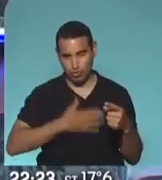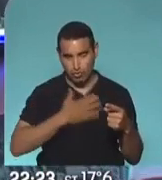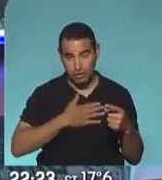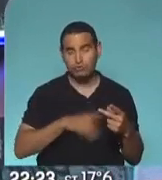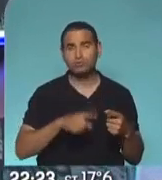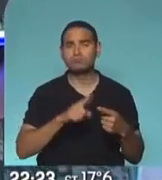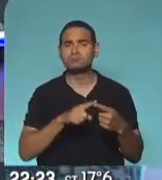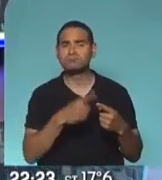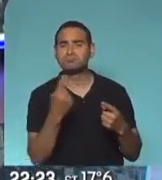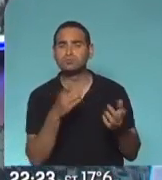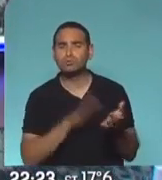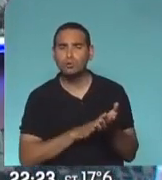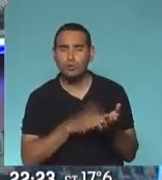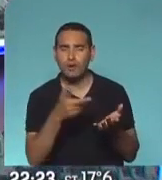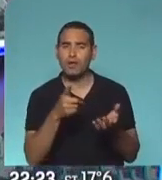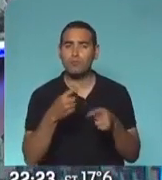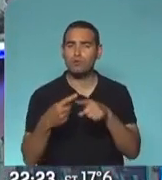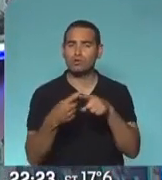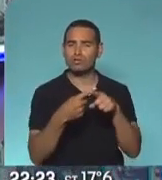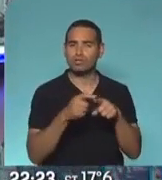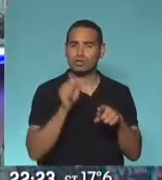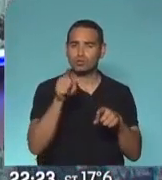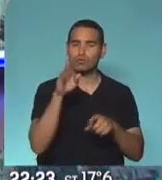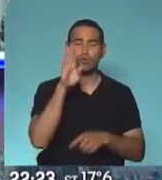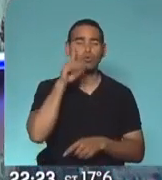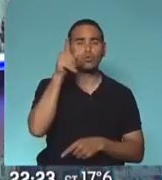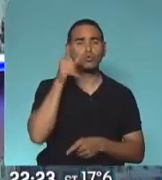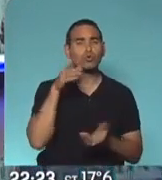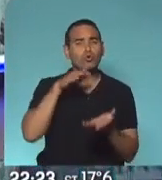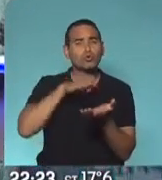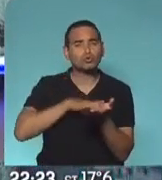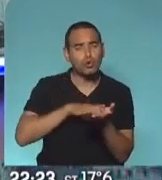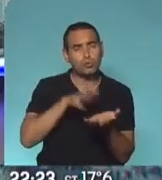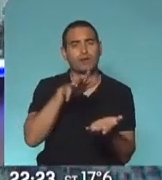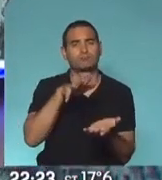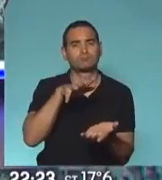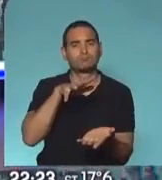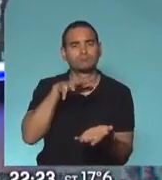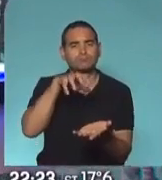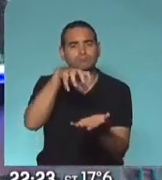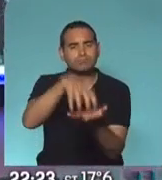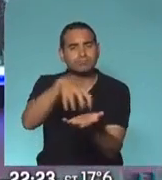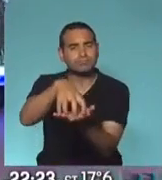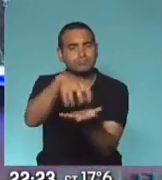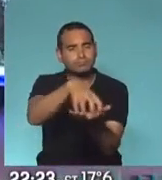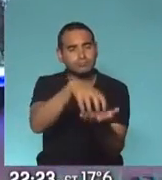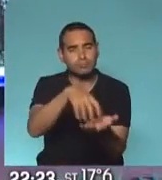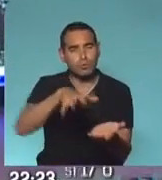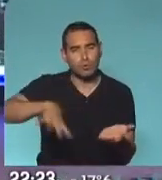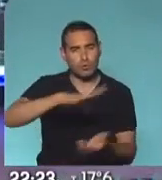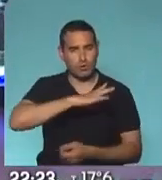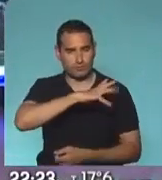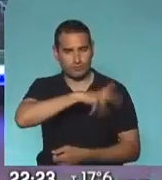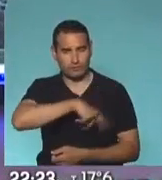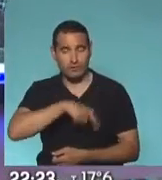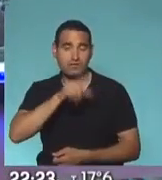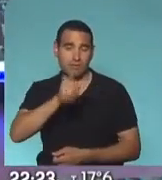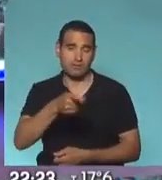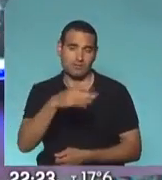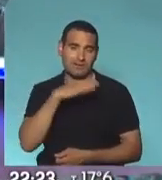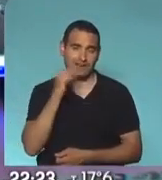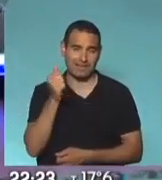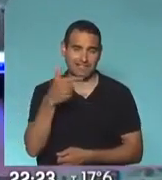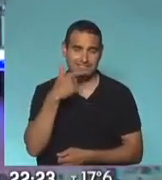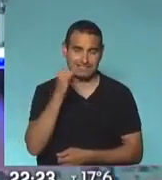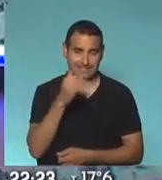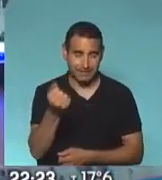Se trata del cambio de la política de Estados Unidos respecto de los asentamientos en Cisjordania y en la Franja de Gaza, los territorios